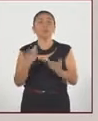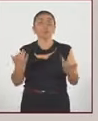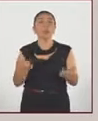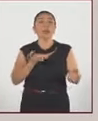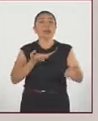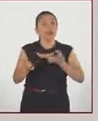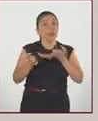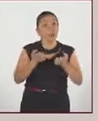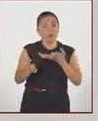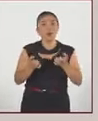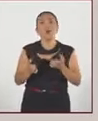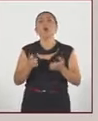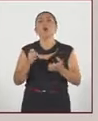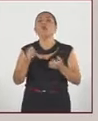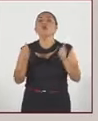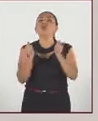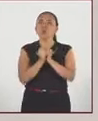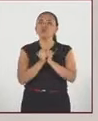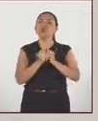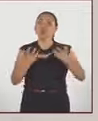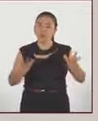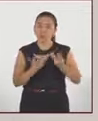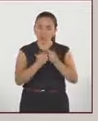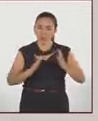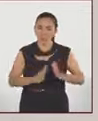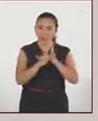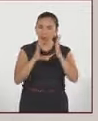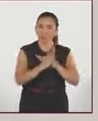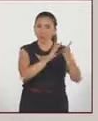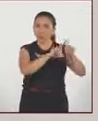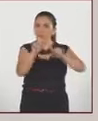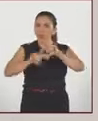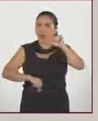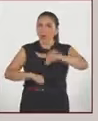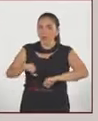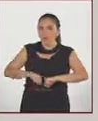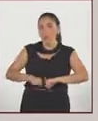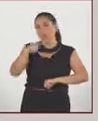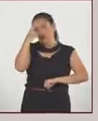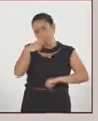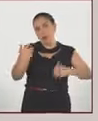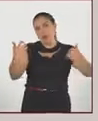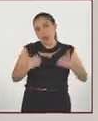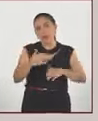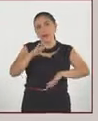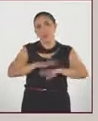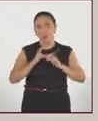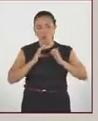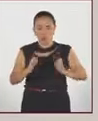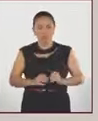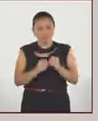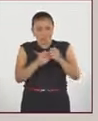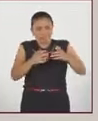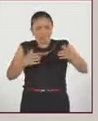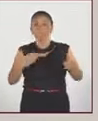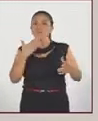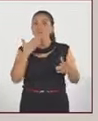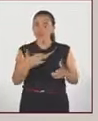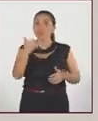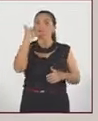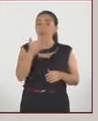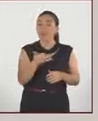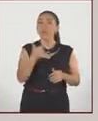entrenamiento cruzado, fomentar la participación de distintas actividades para también desarrollar los músculos y tener